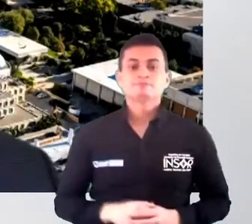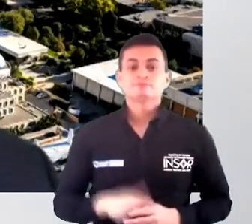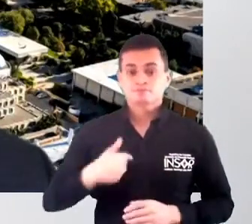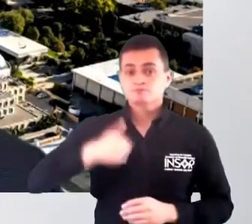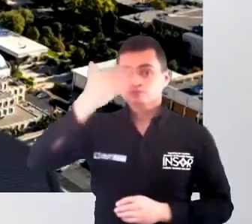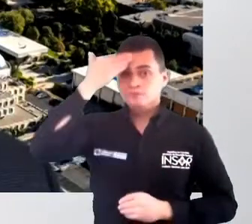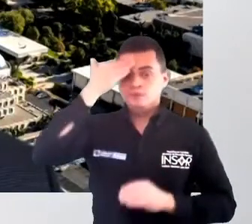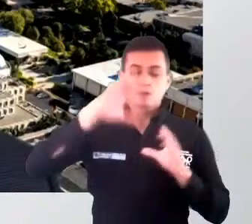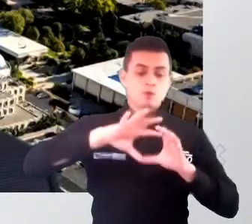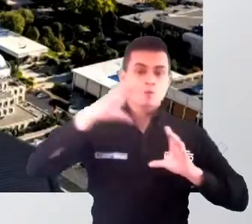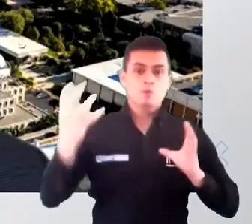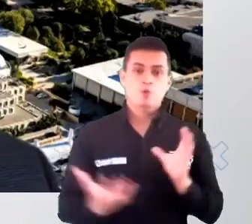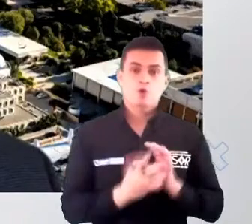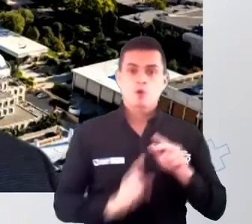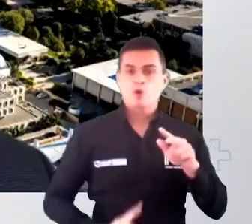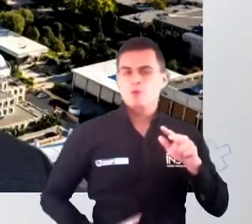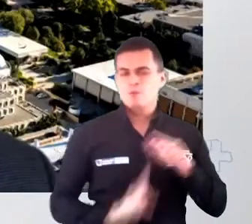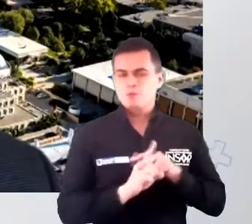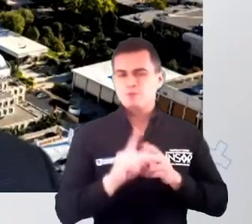y que el movimiento